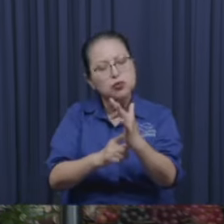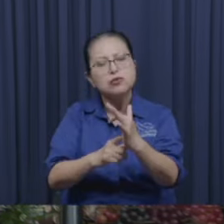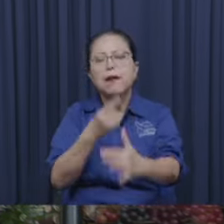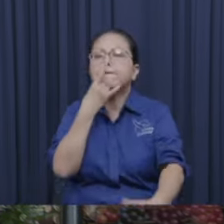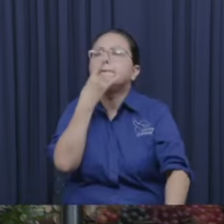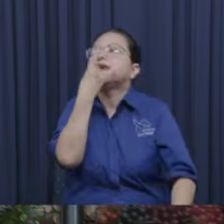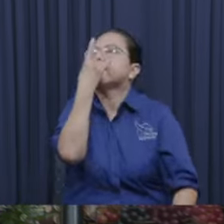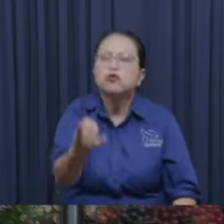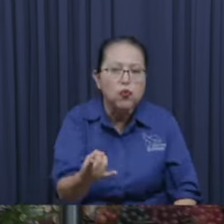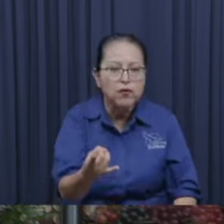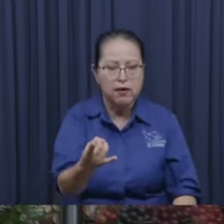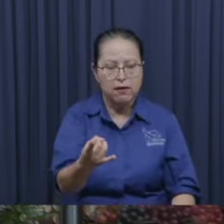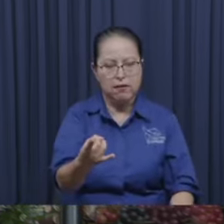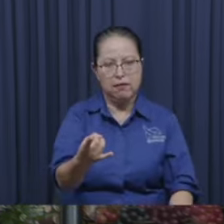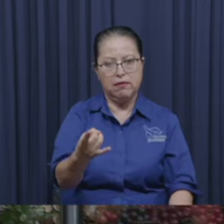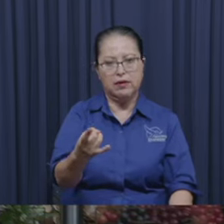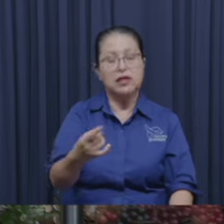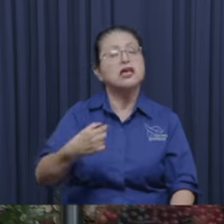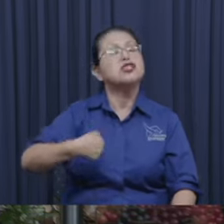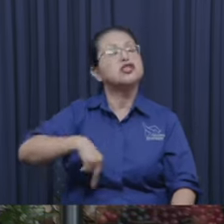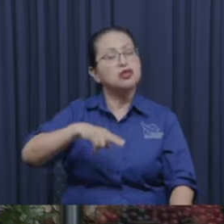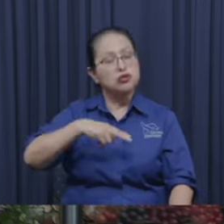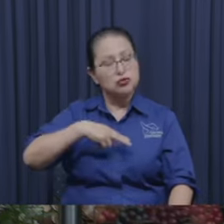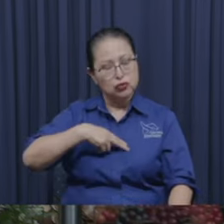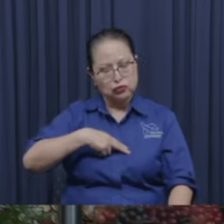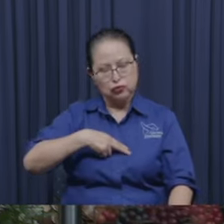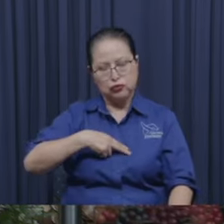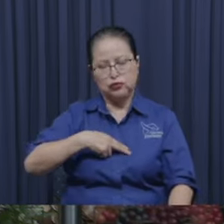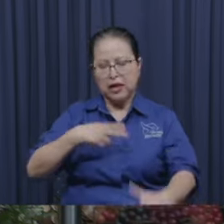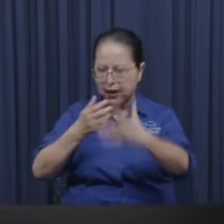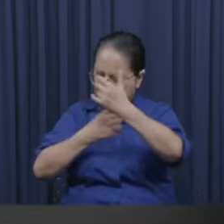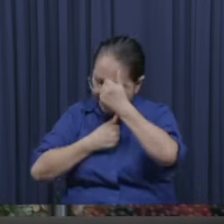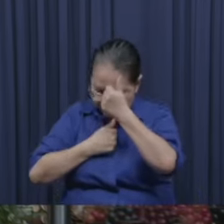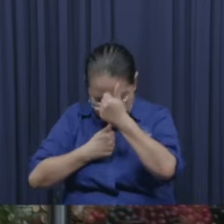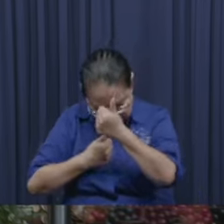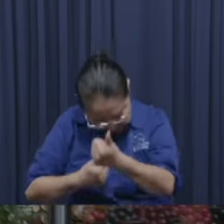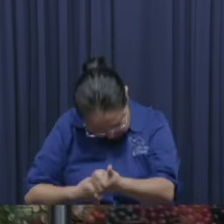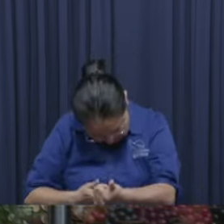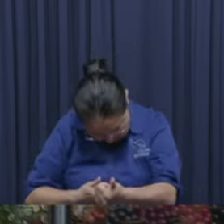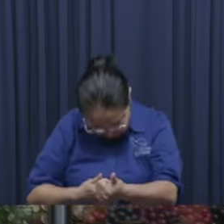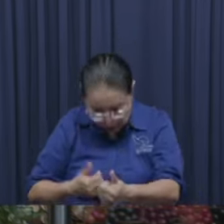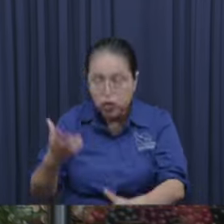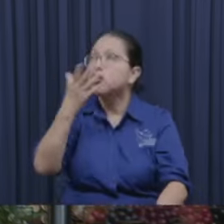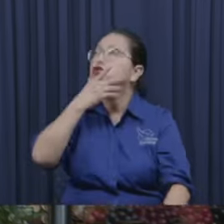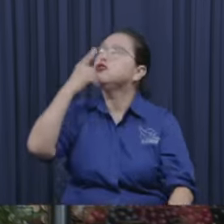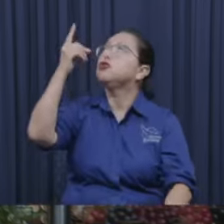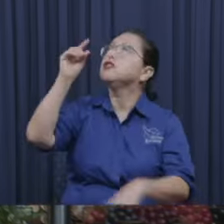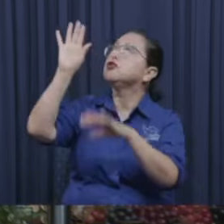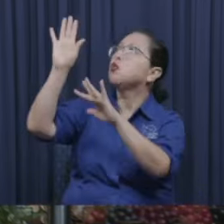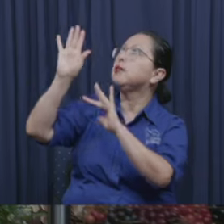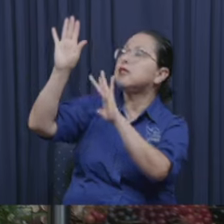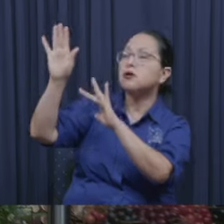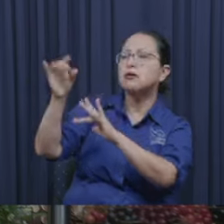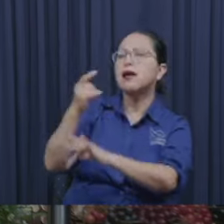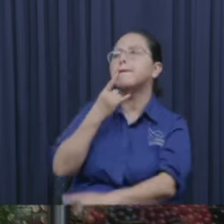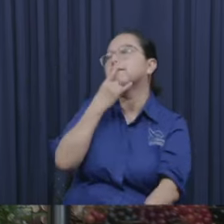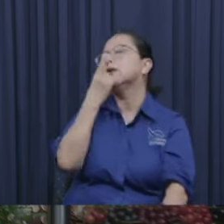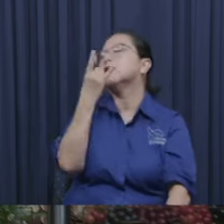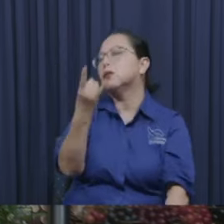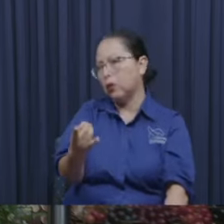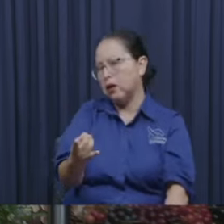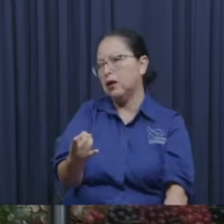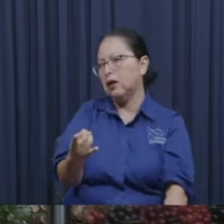esperanza Entonces si reconocemos nuestros pecados Dios es misericordioso para perdonarnos